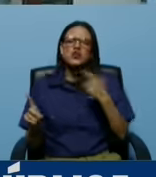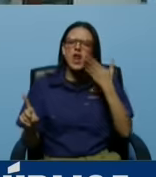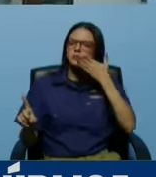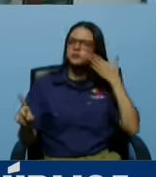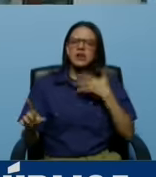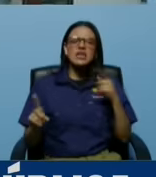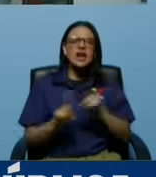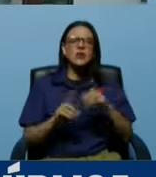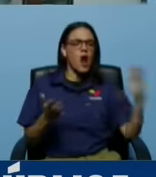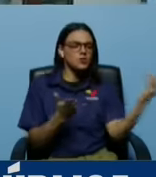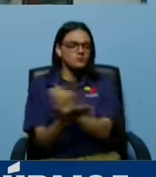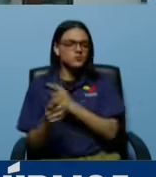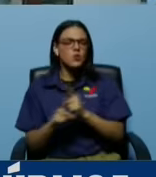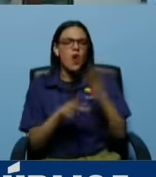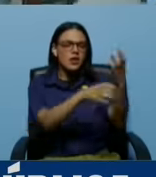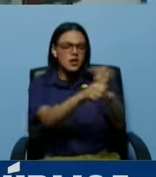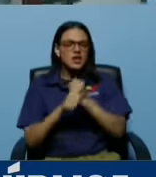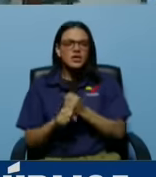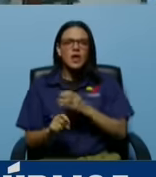a como dé lugar.